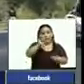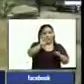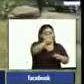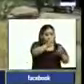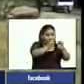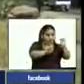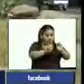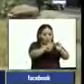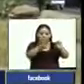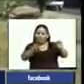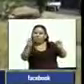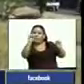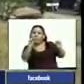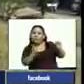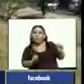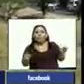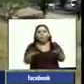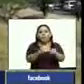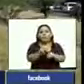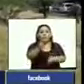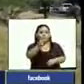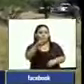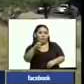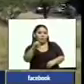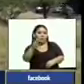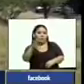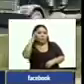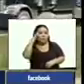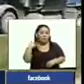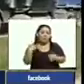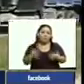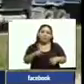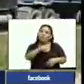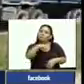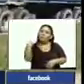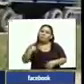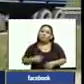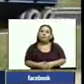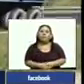hasta el mes de octubre, 204 mujeres han sido asesinadas.